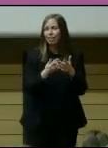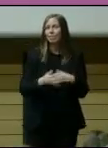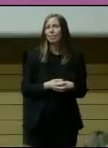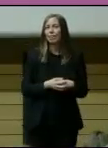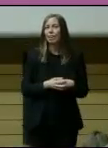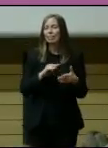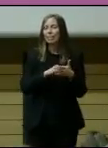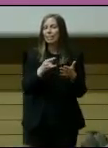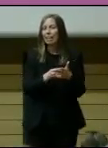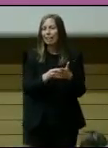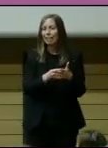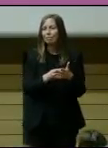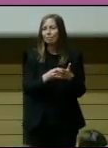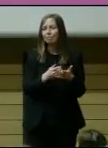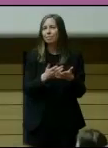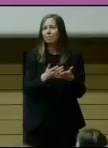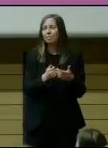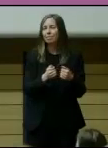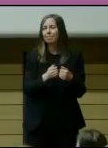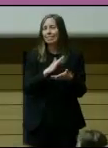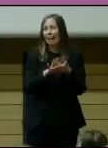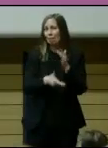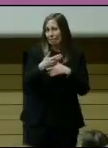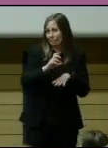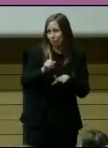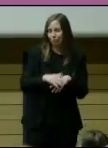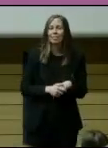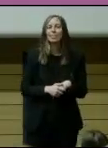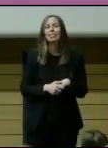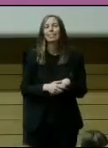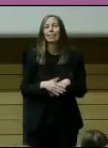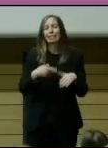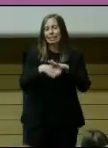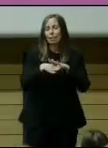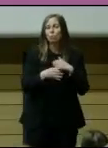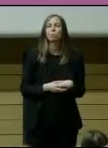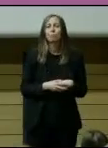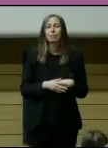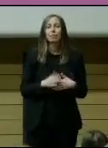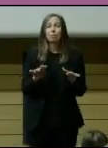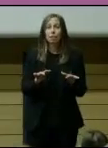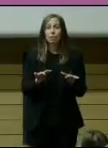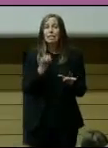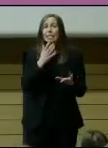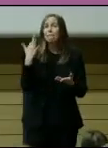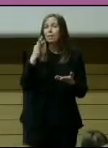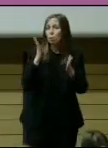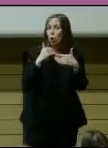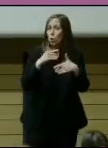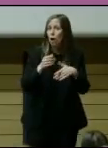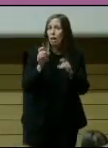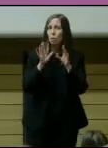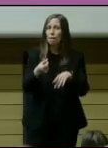lado, ya no hablo mucho más. Pero bueno, sí. Y claro, pero si no tuviésemos fentanilo